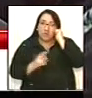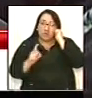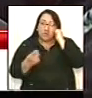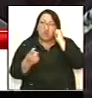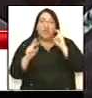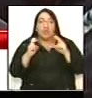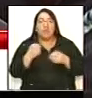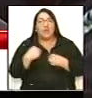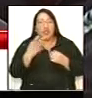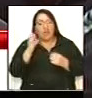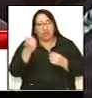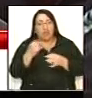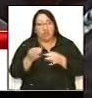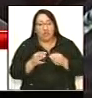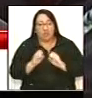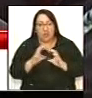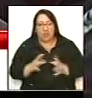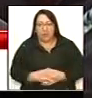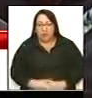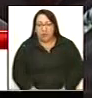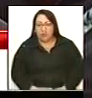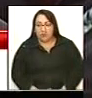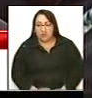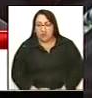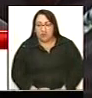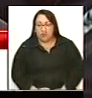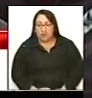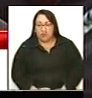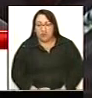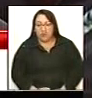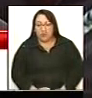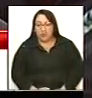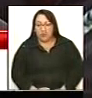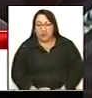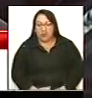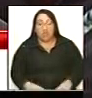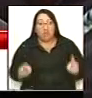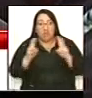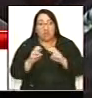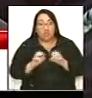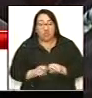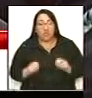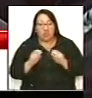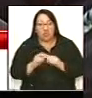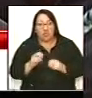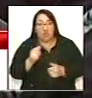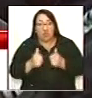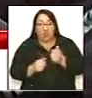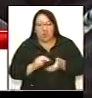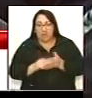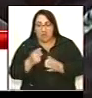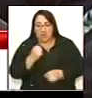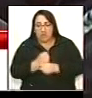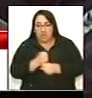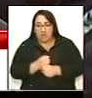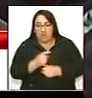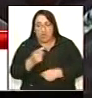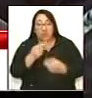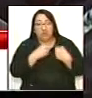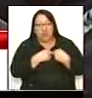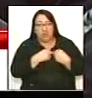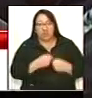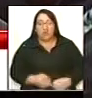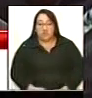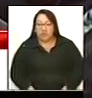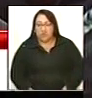tema que creo que tendríamos que tener clarísimo, presidente. La evaluación por pares es un requisito sine qua non para el ejercicio de la potestad